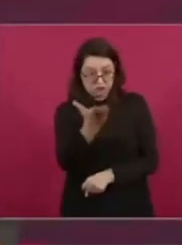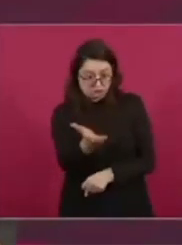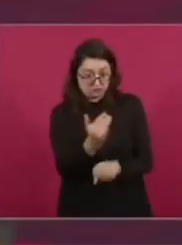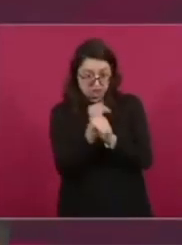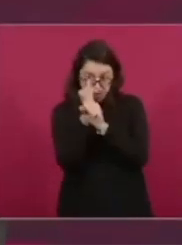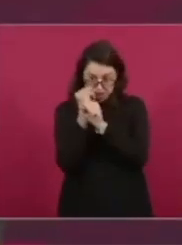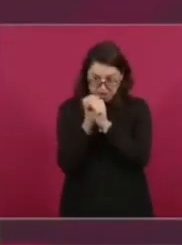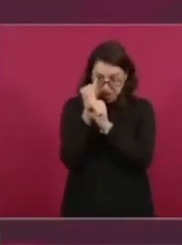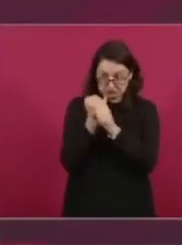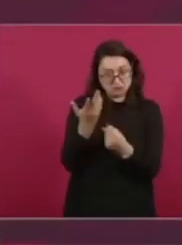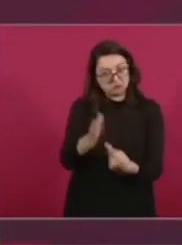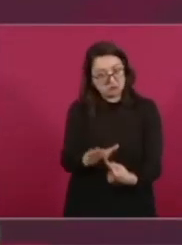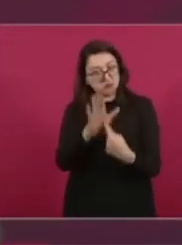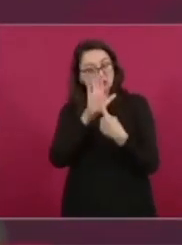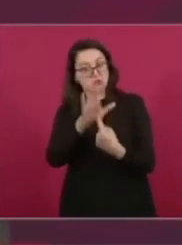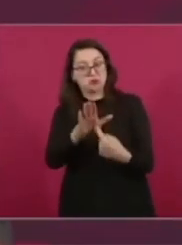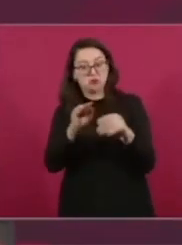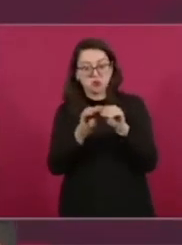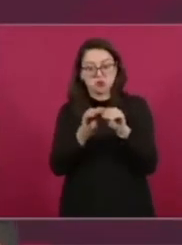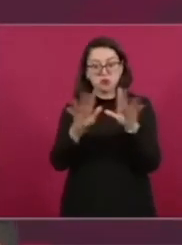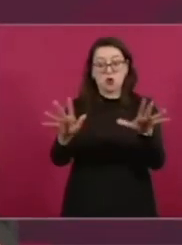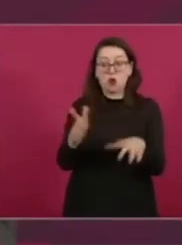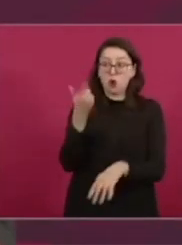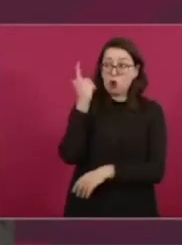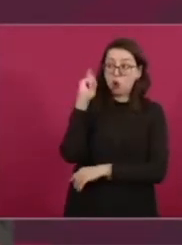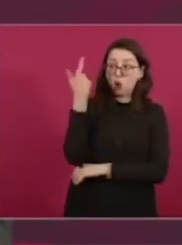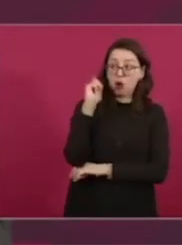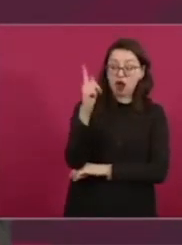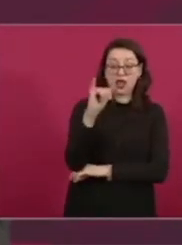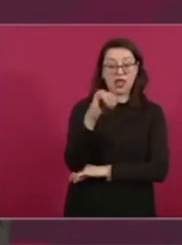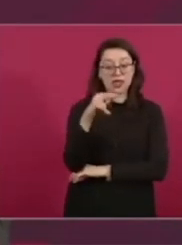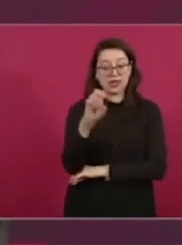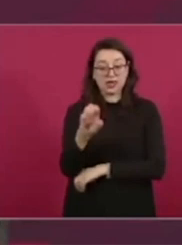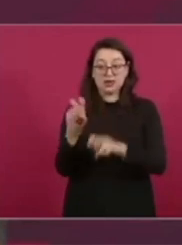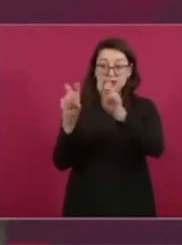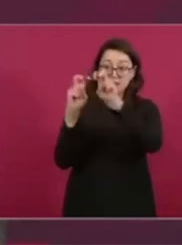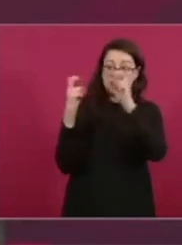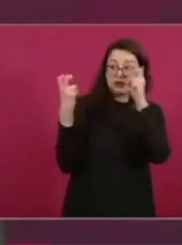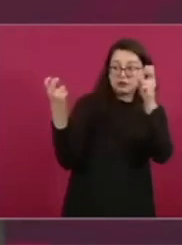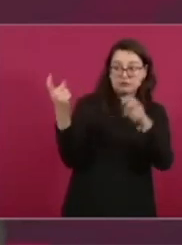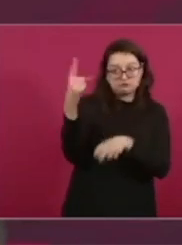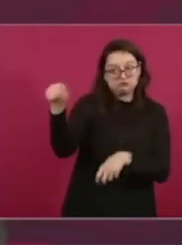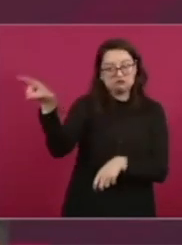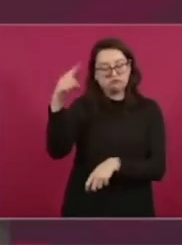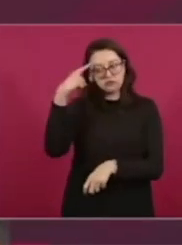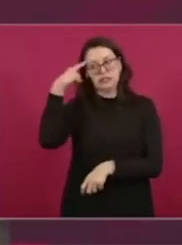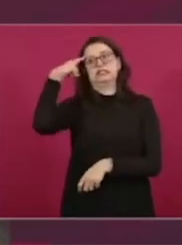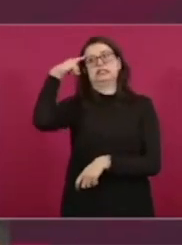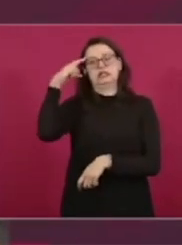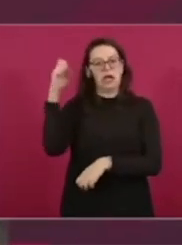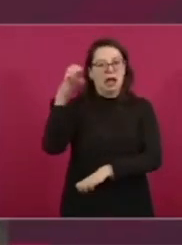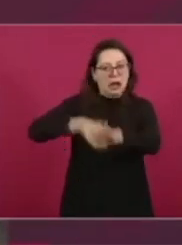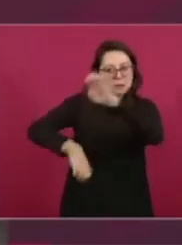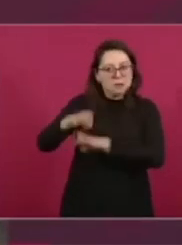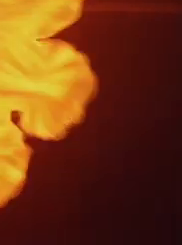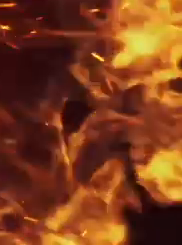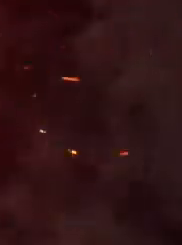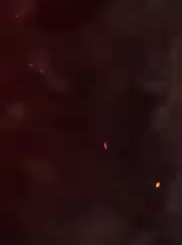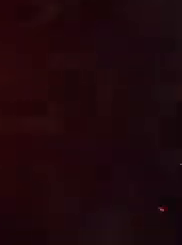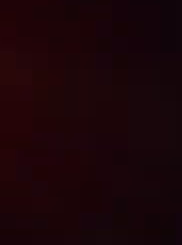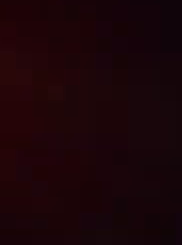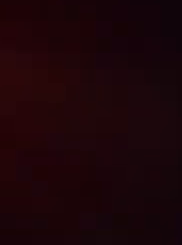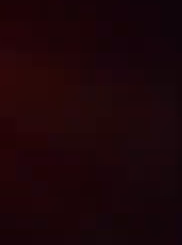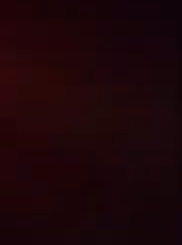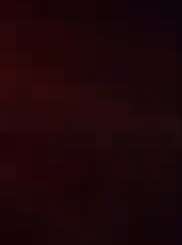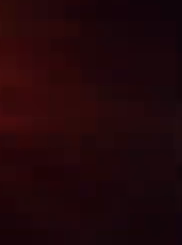denuncia, pues los consejeros del INE van a tomar cartas en el asunto.